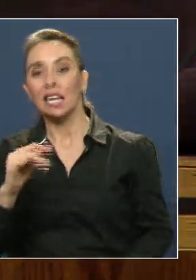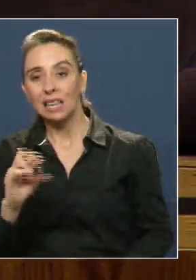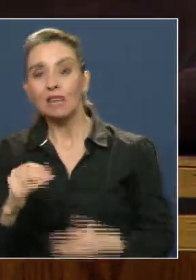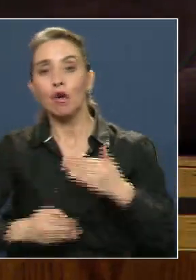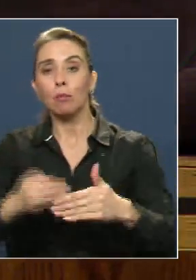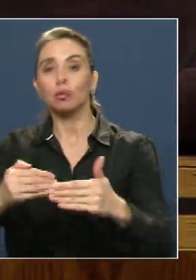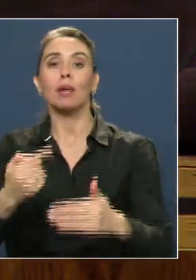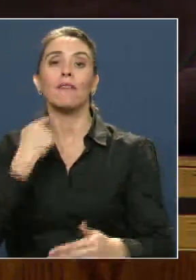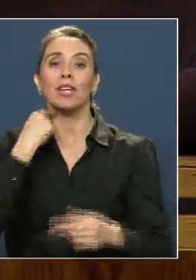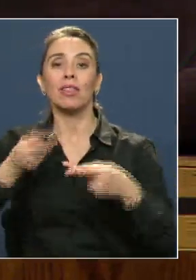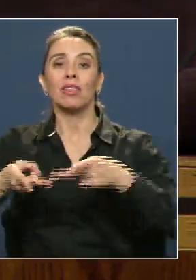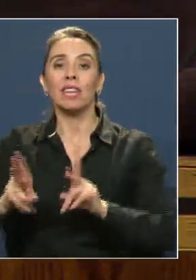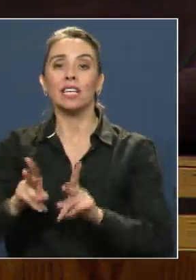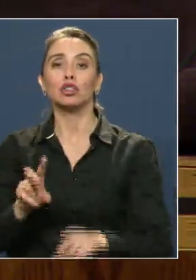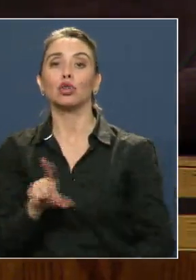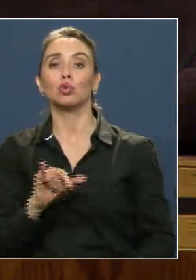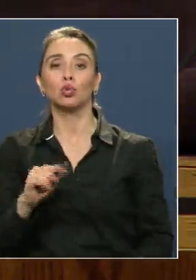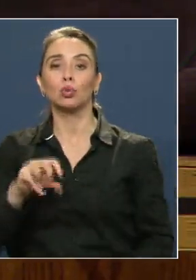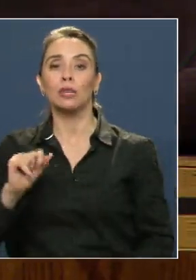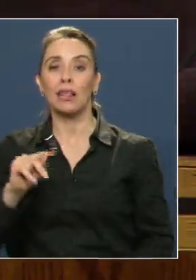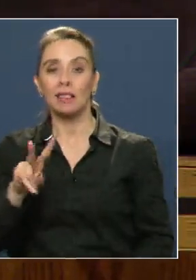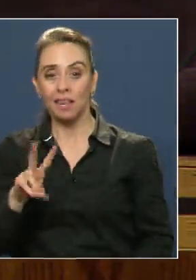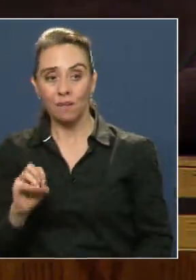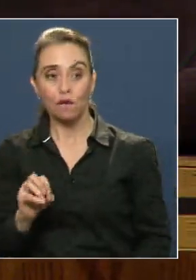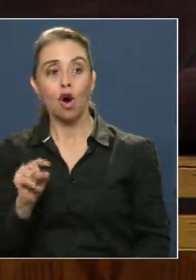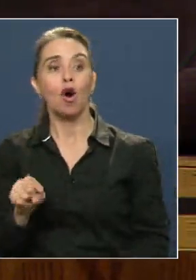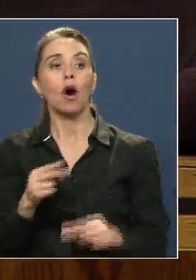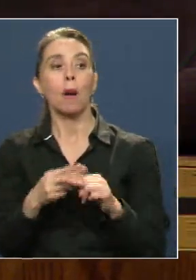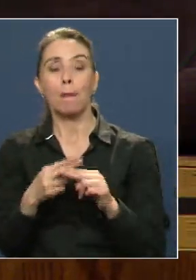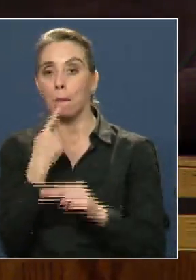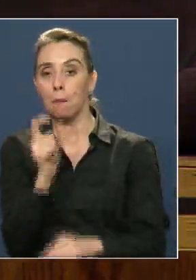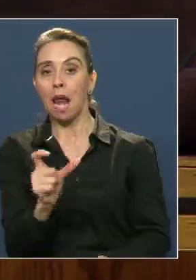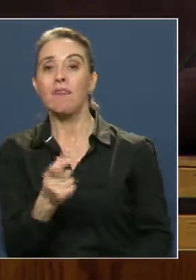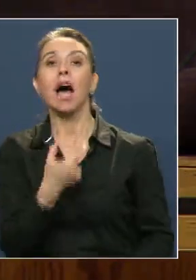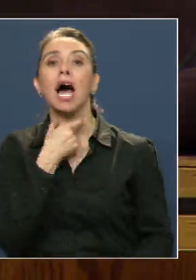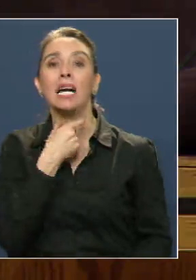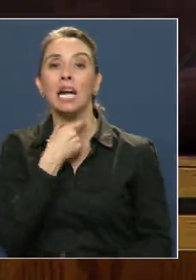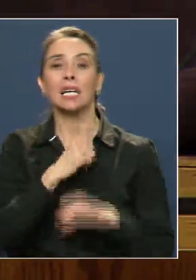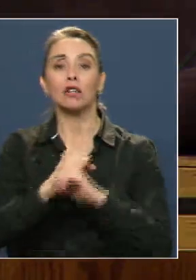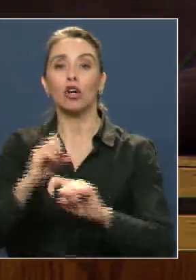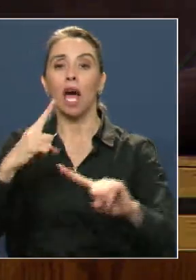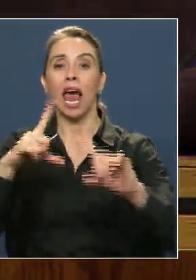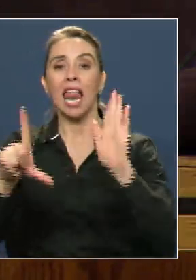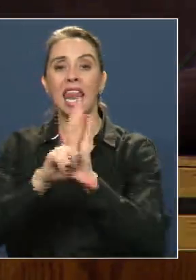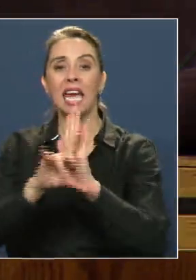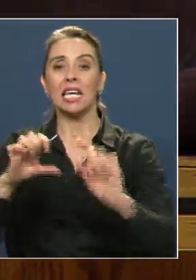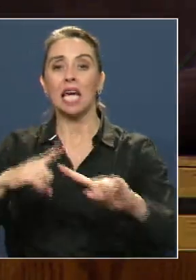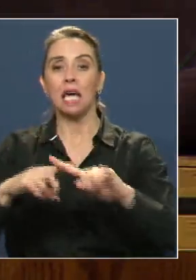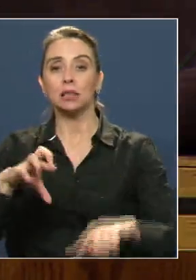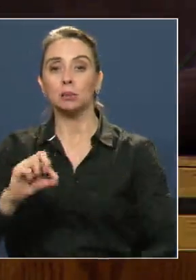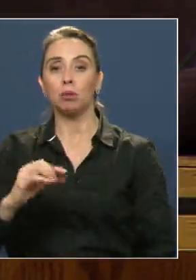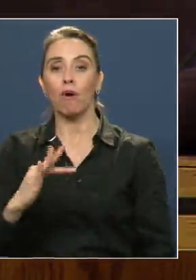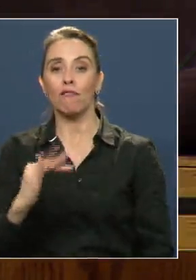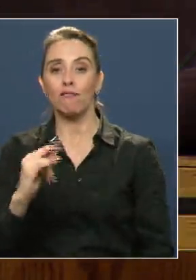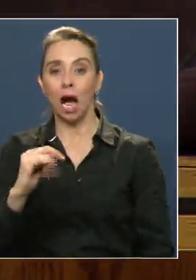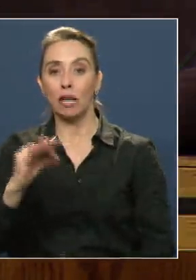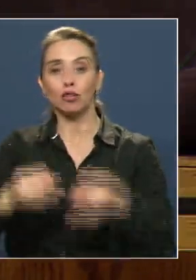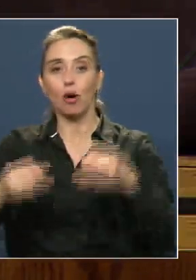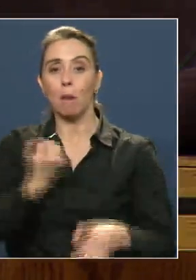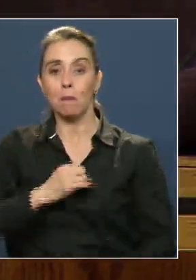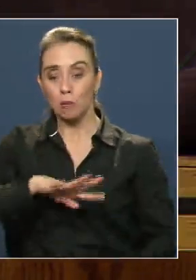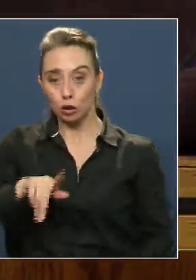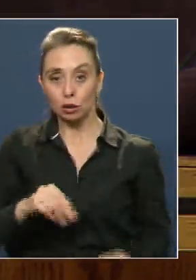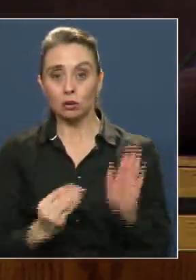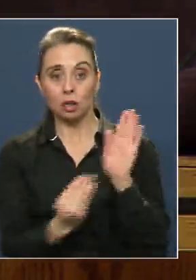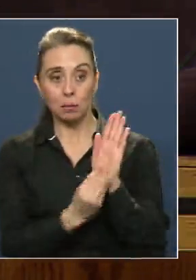cuestiones de derecho sustantivo. Esta extensión de la denominada garantía contra ley ex post facto o a materia procesal que actualmente